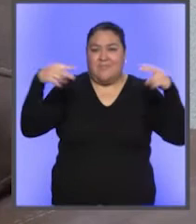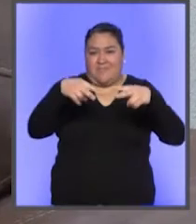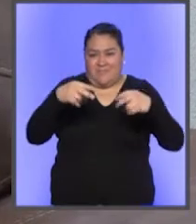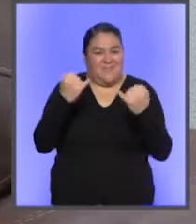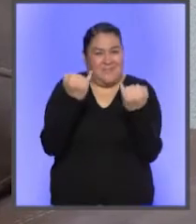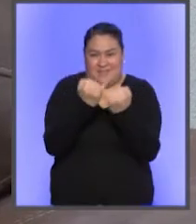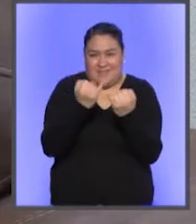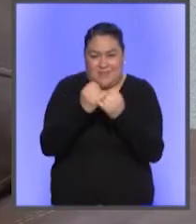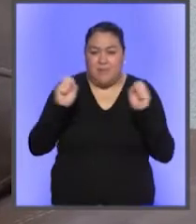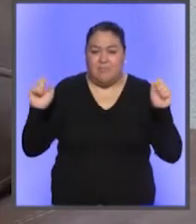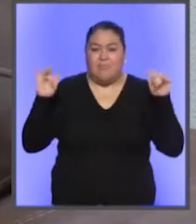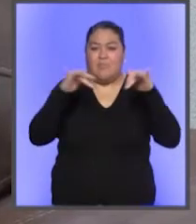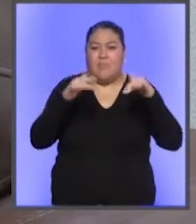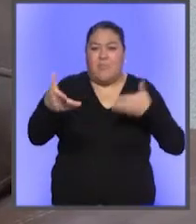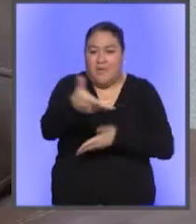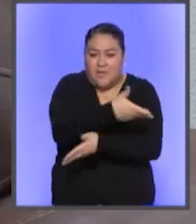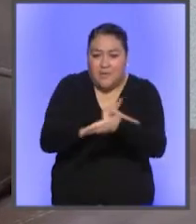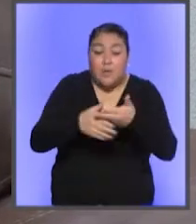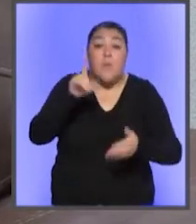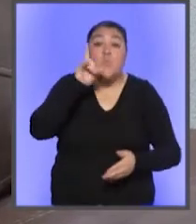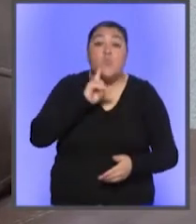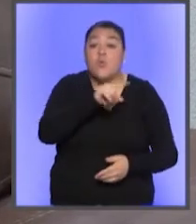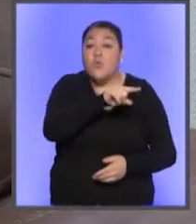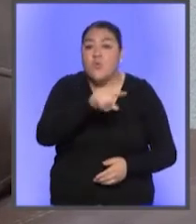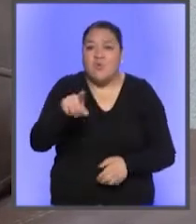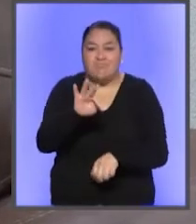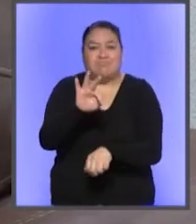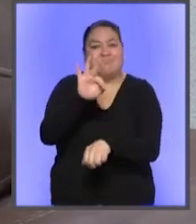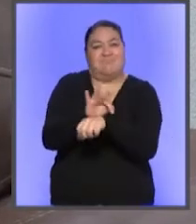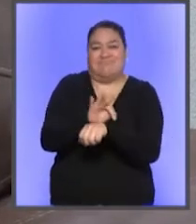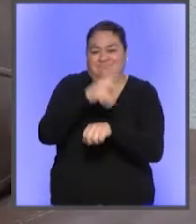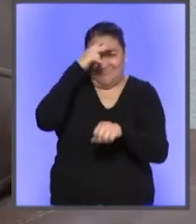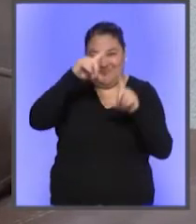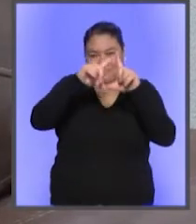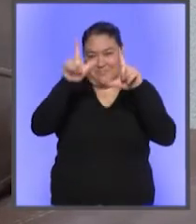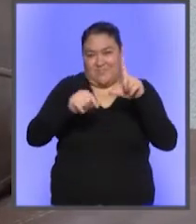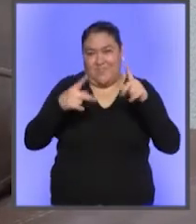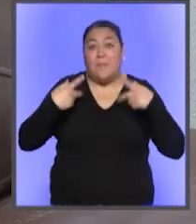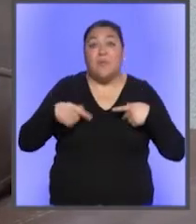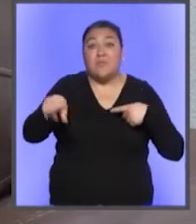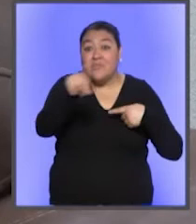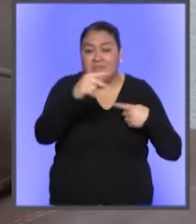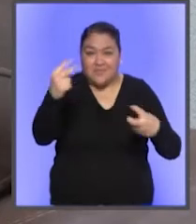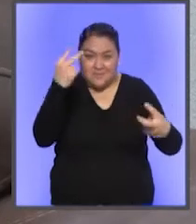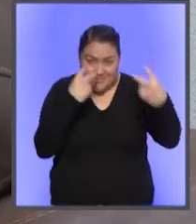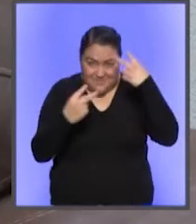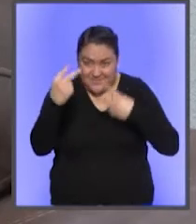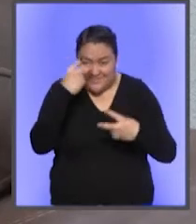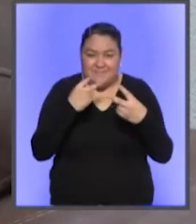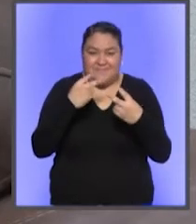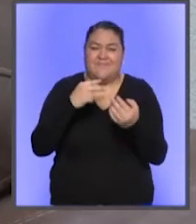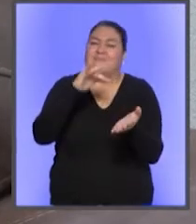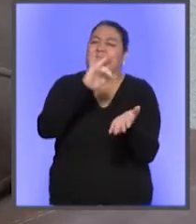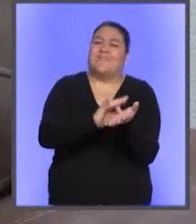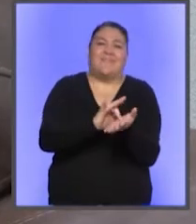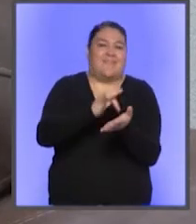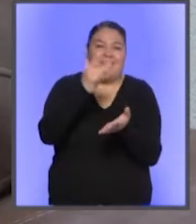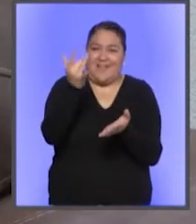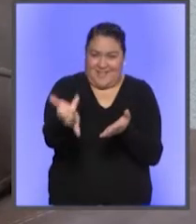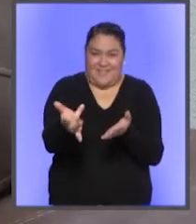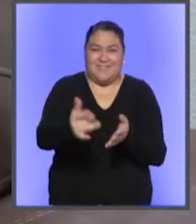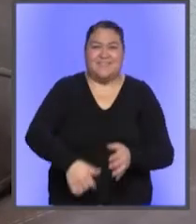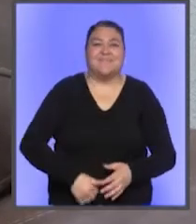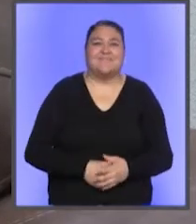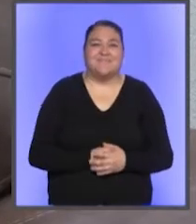sin duda Seguiremos trabajando en pro de las mujeres de nuestro país Muchas gracias a todas y a todos por